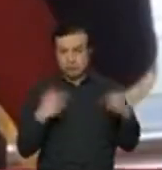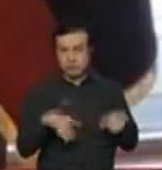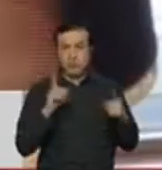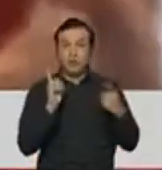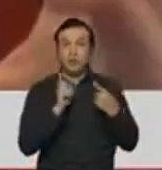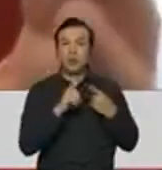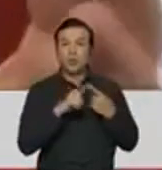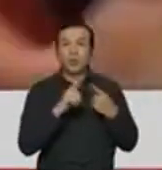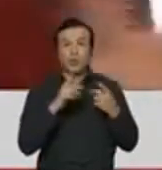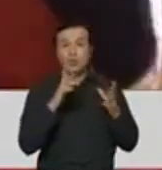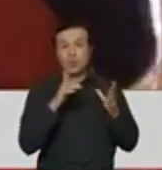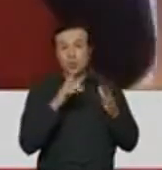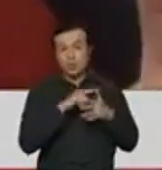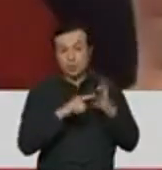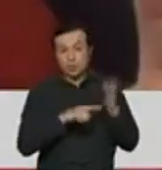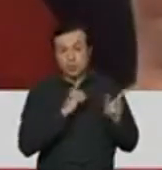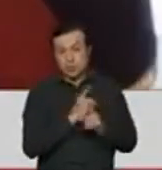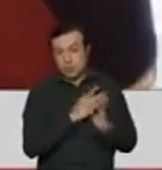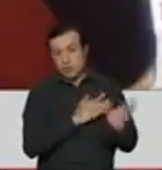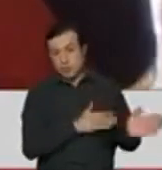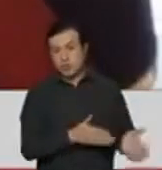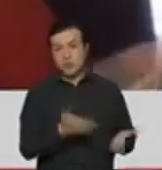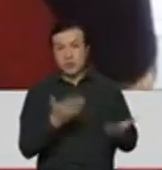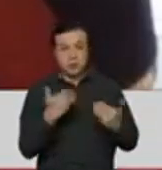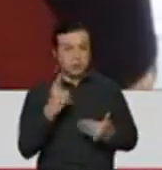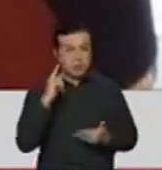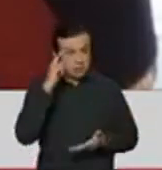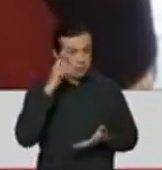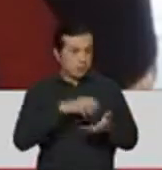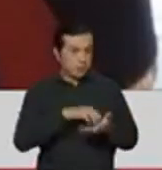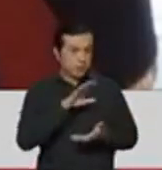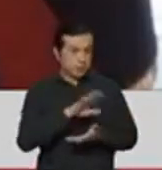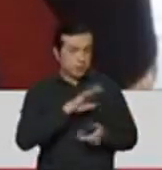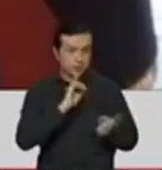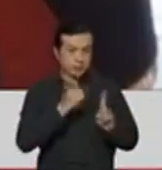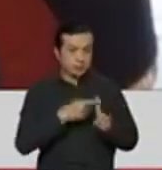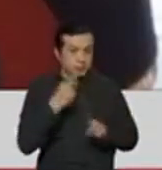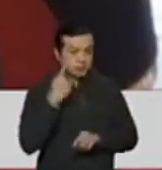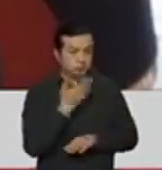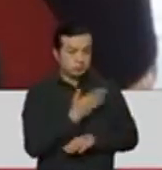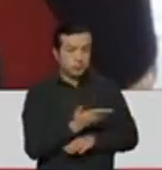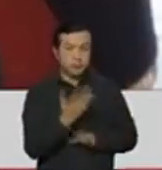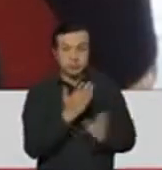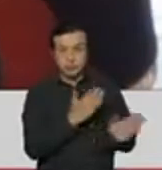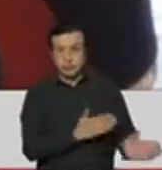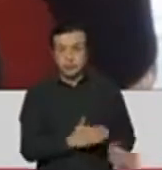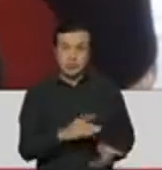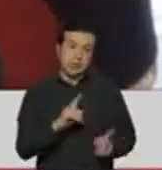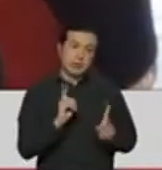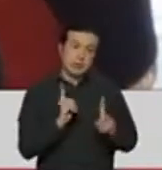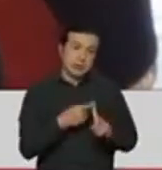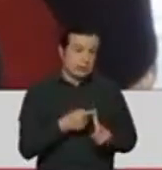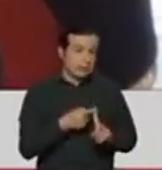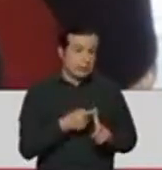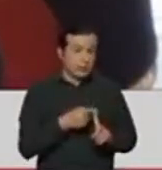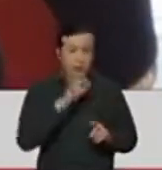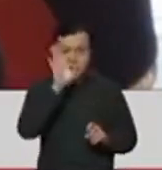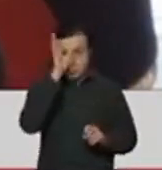el gran portafolio que tenemos en bonos del Estado, que en principio no es malo el